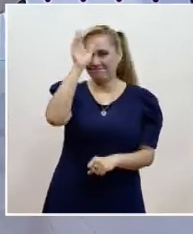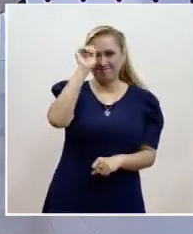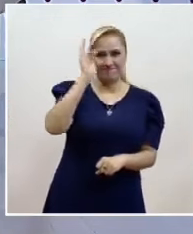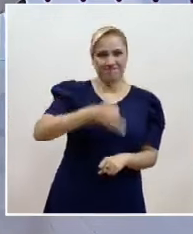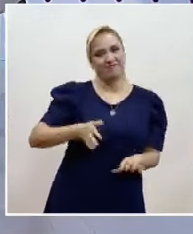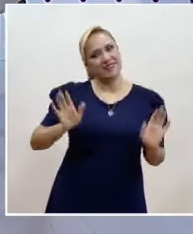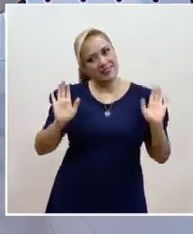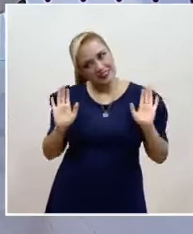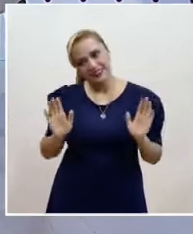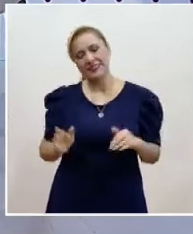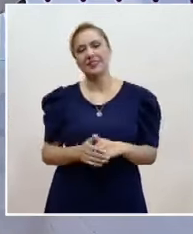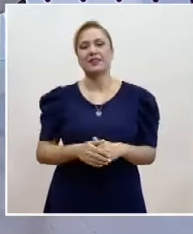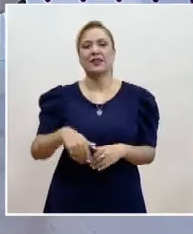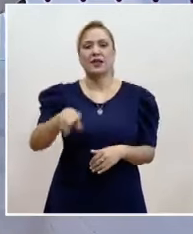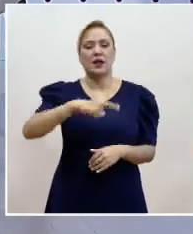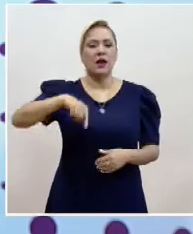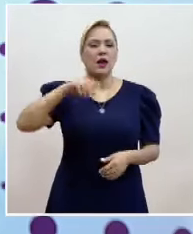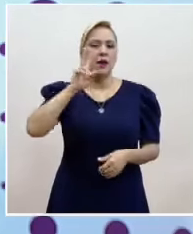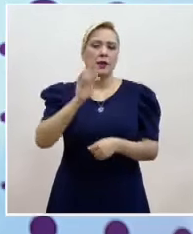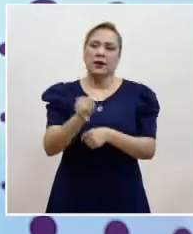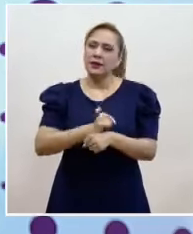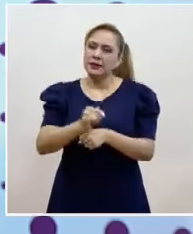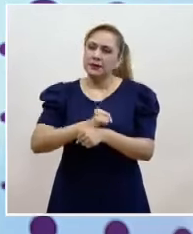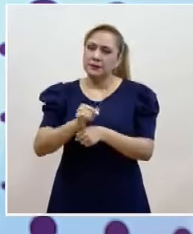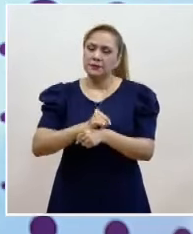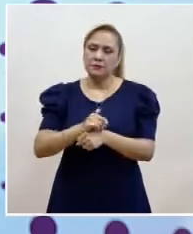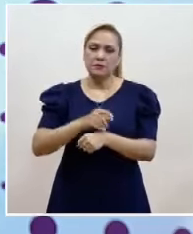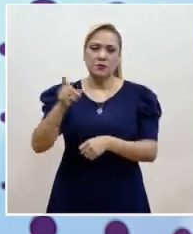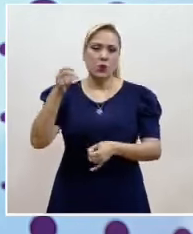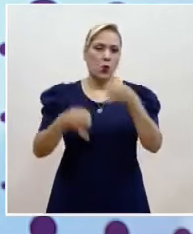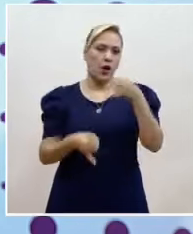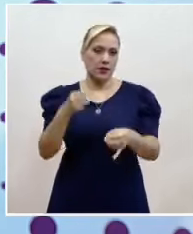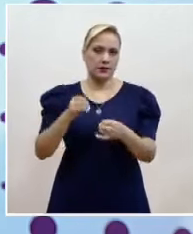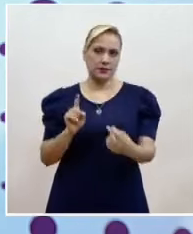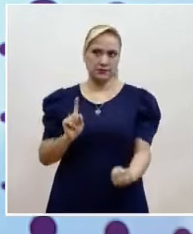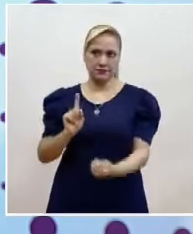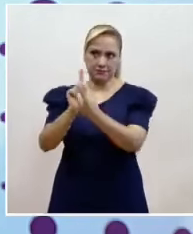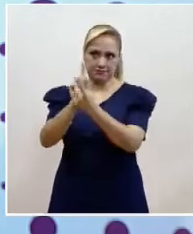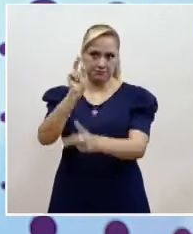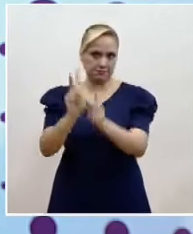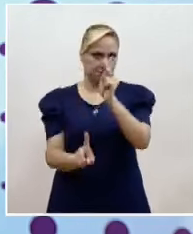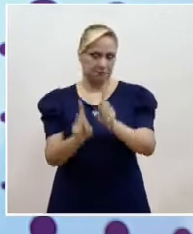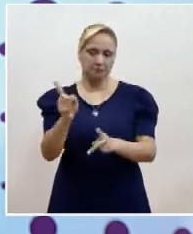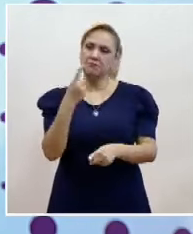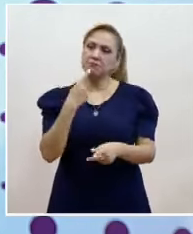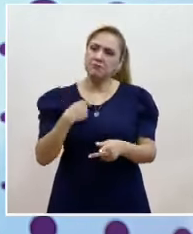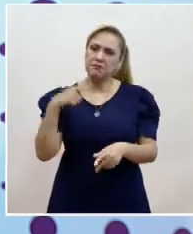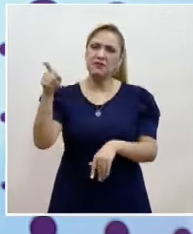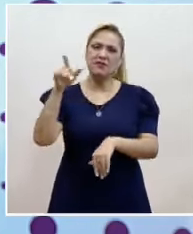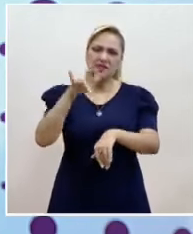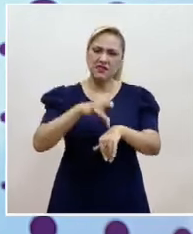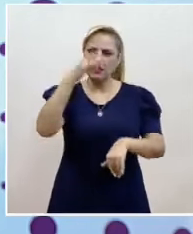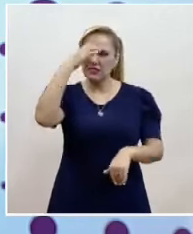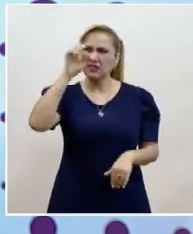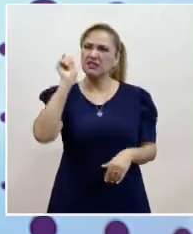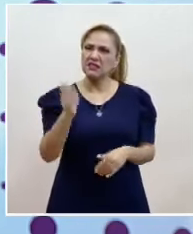por ejemplo un juez, descubrimos en esta investigación, nos entrevistamos con este juez y un poco que nos contara su experiencia, y